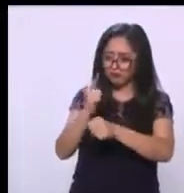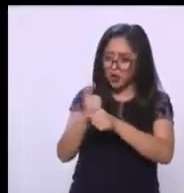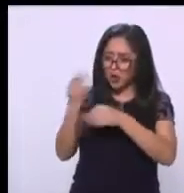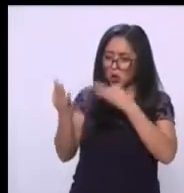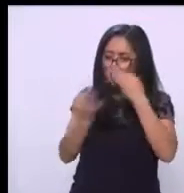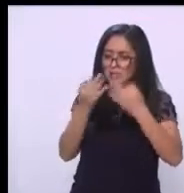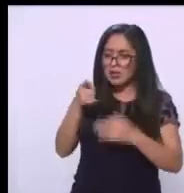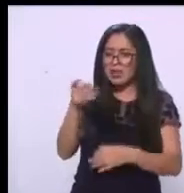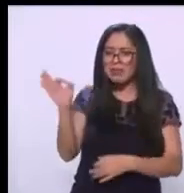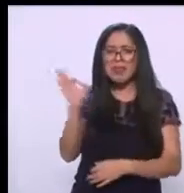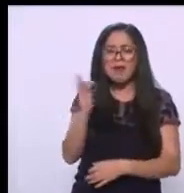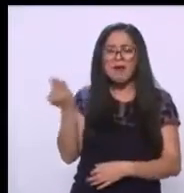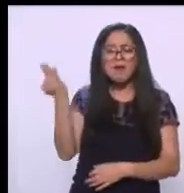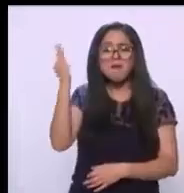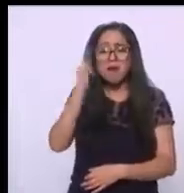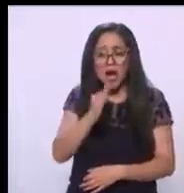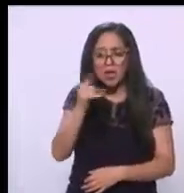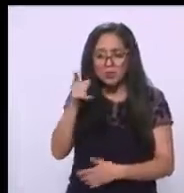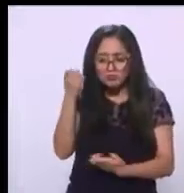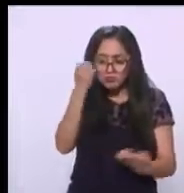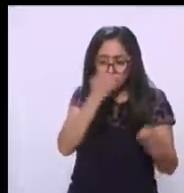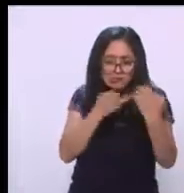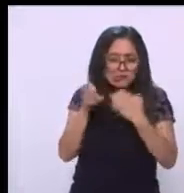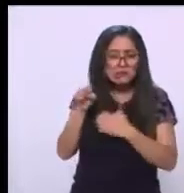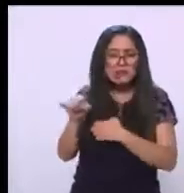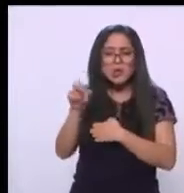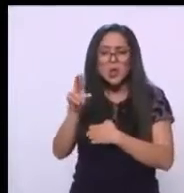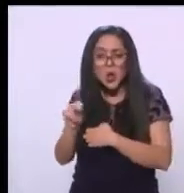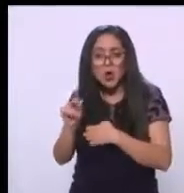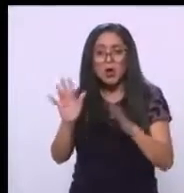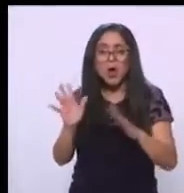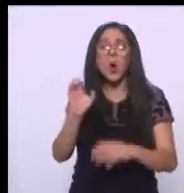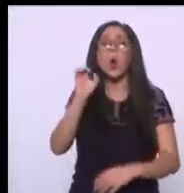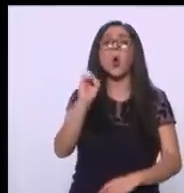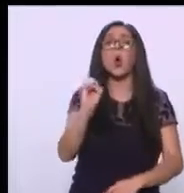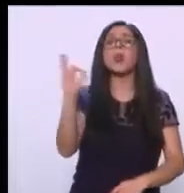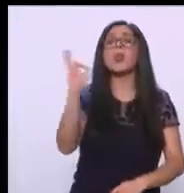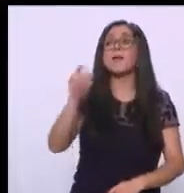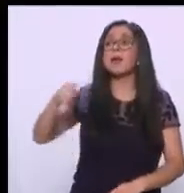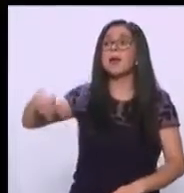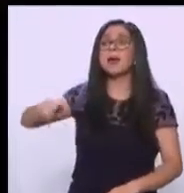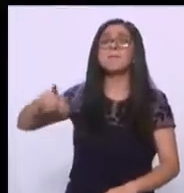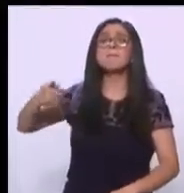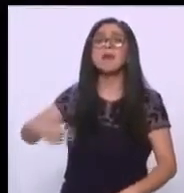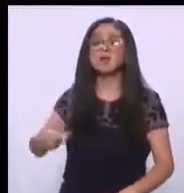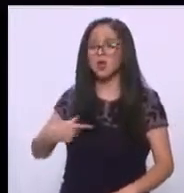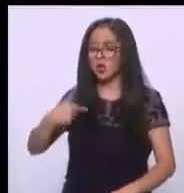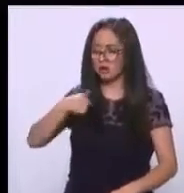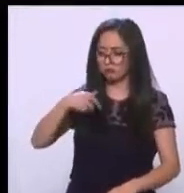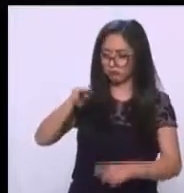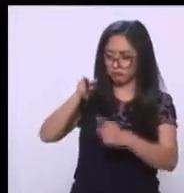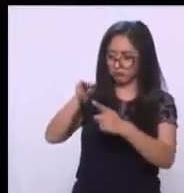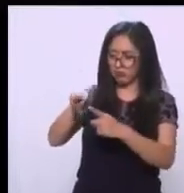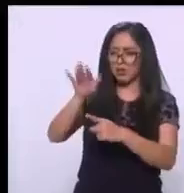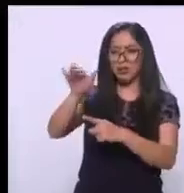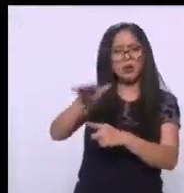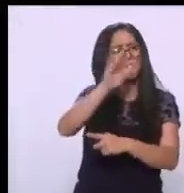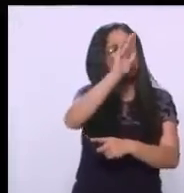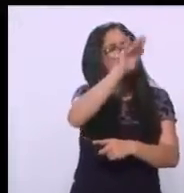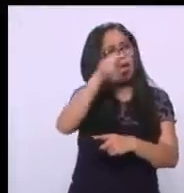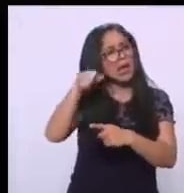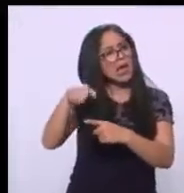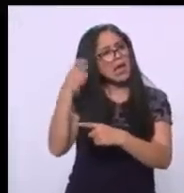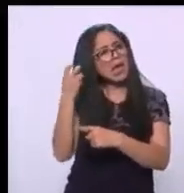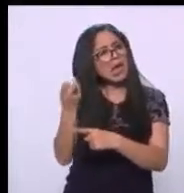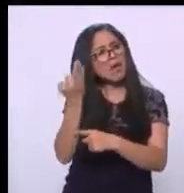falsas, lo van verificando, sino la gente puede decirles, oye, esto que vi es falso o es verdadero, y ustedes pueden verificarlo.